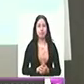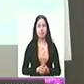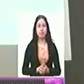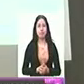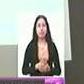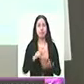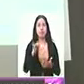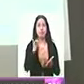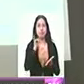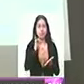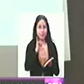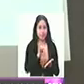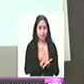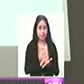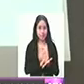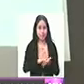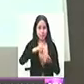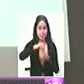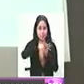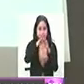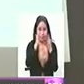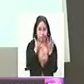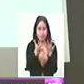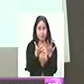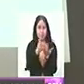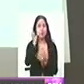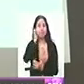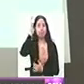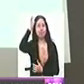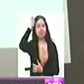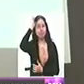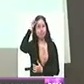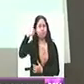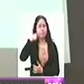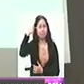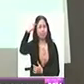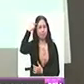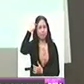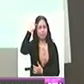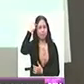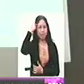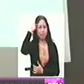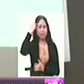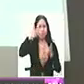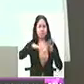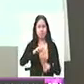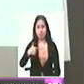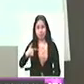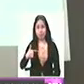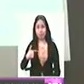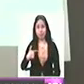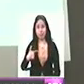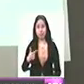que el comportamiento de la pandemia por edad y género, prácticamente entre los 21